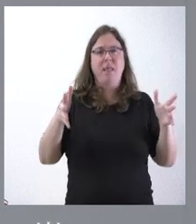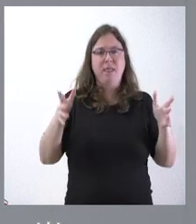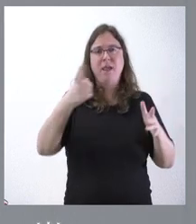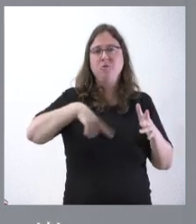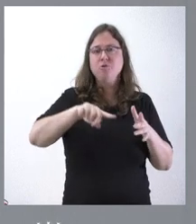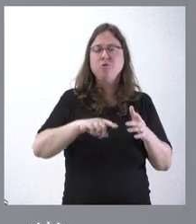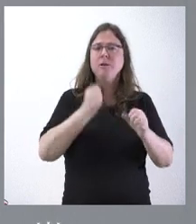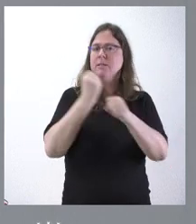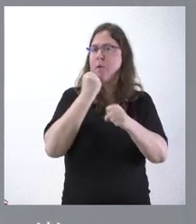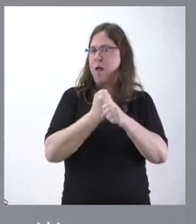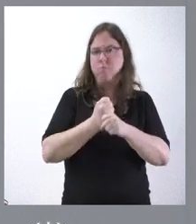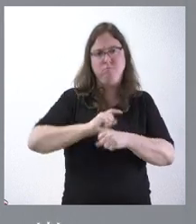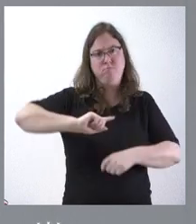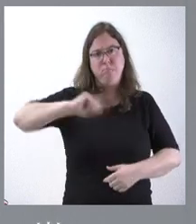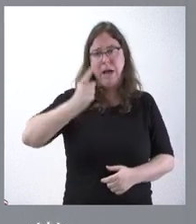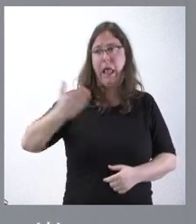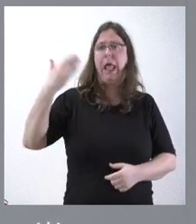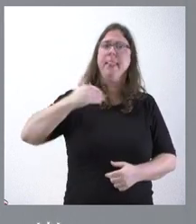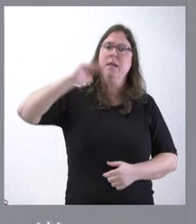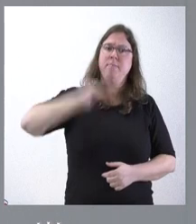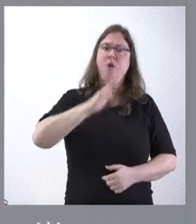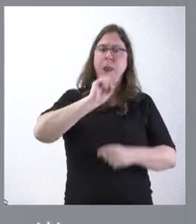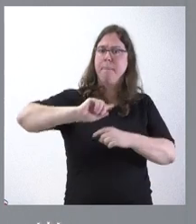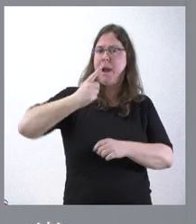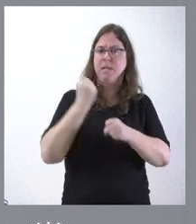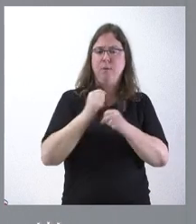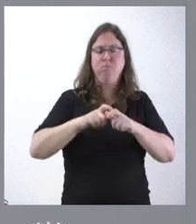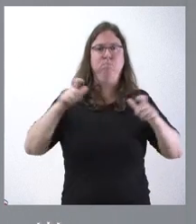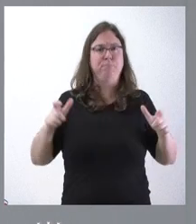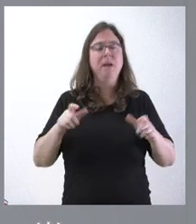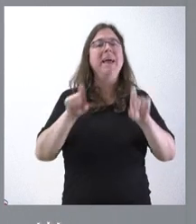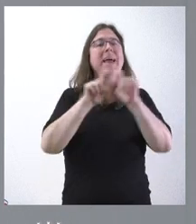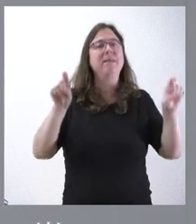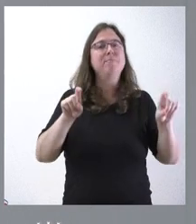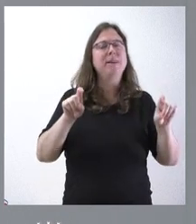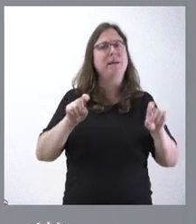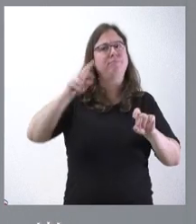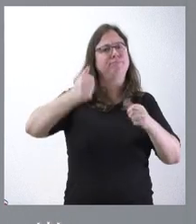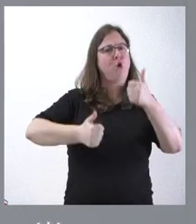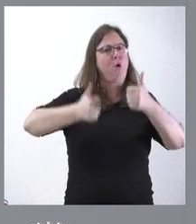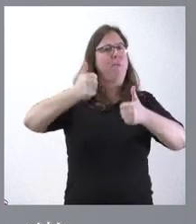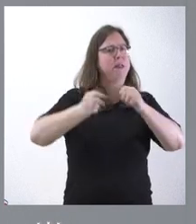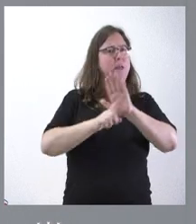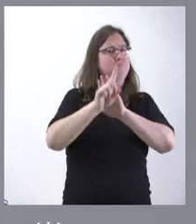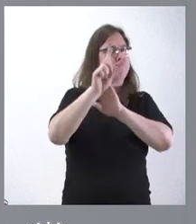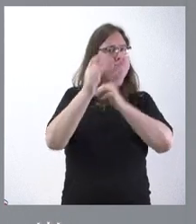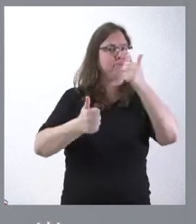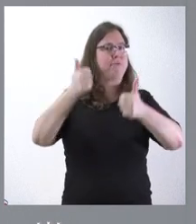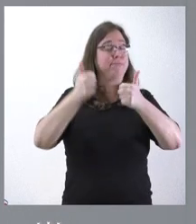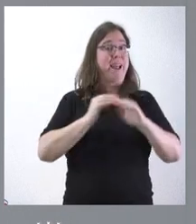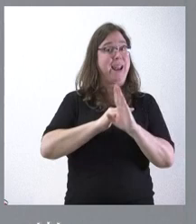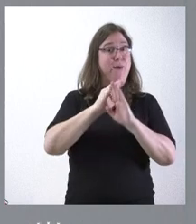más empleo del que teníamos y lo que es muy relevante son empresas cada día más competitivas y que ese nivel de